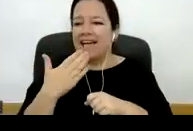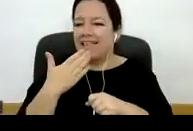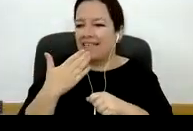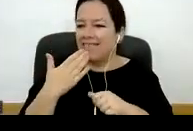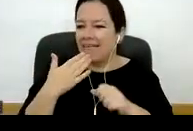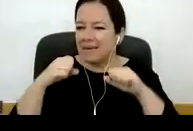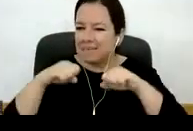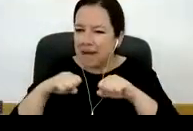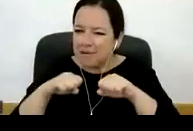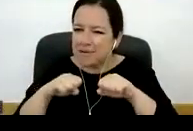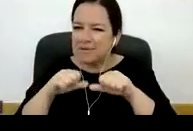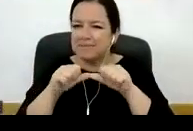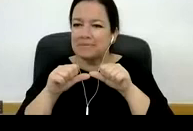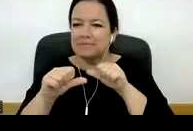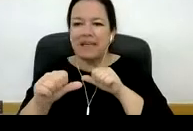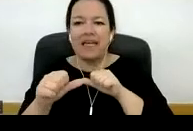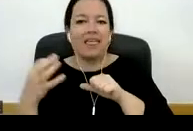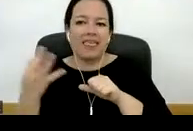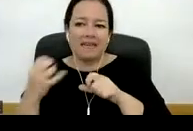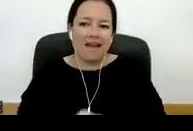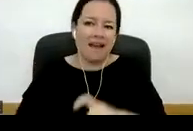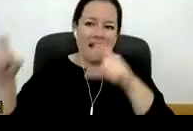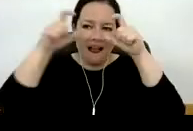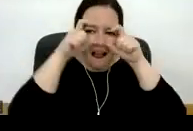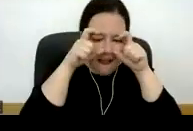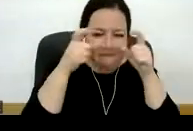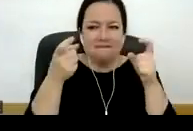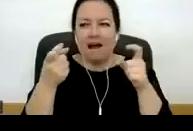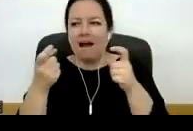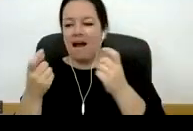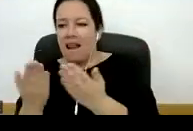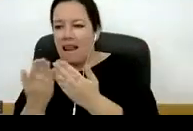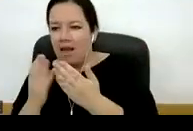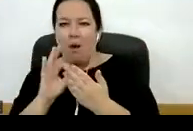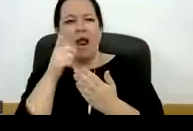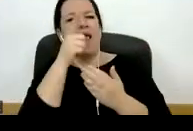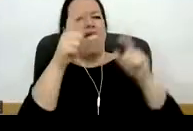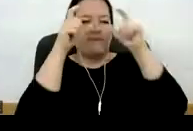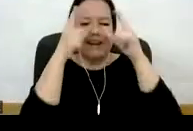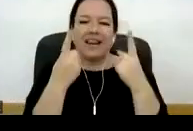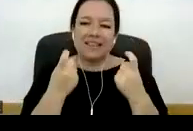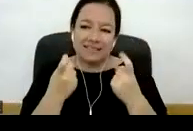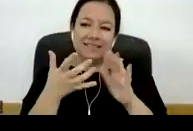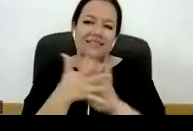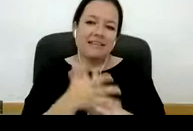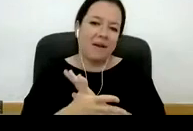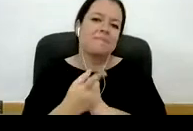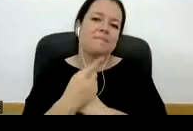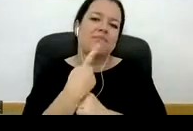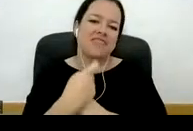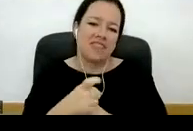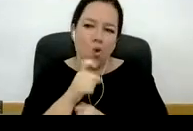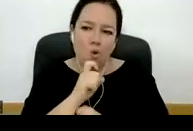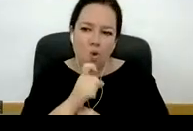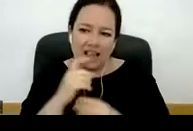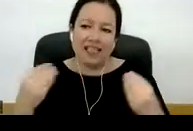veis que hay momentos en que necesitamos las gafas, momentos en que no. Eso también va a impedir o va a dificultar pues también